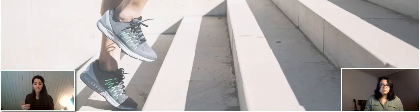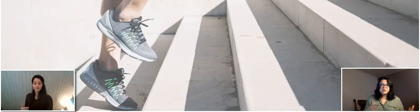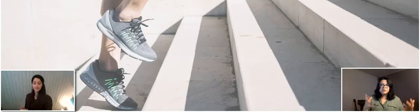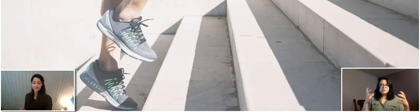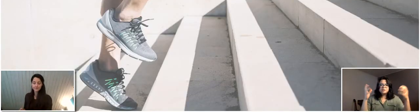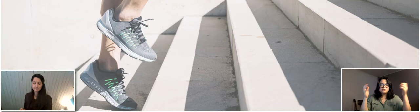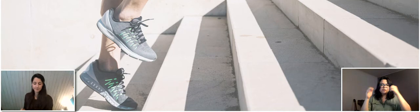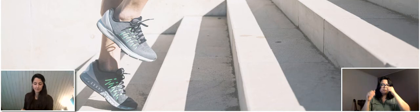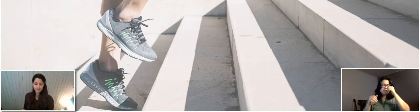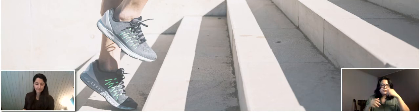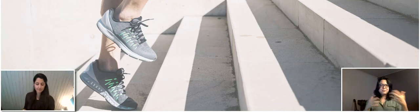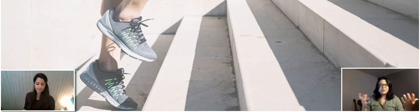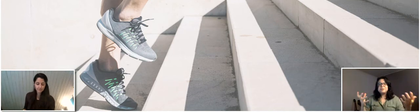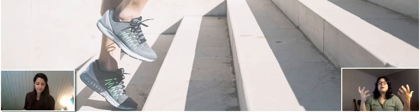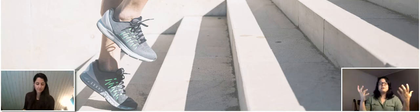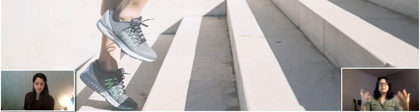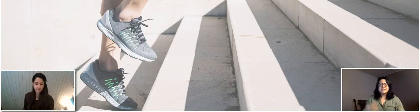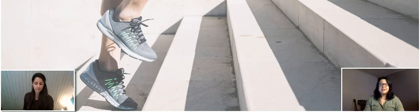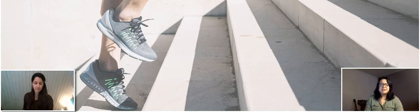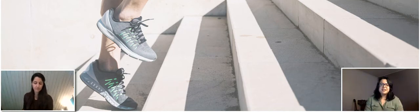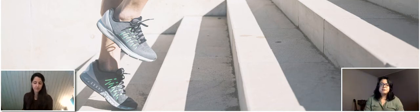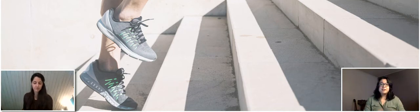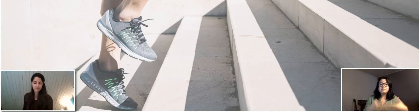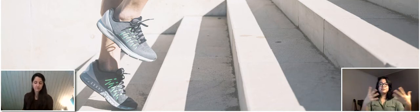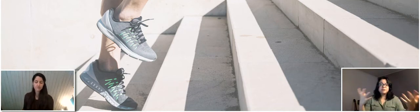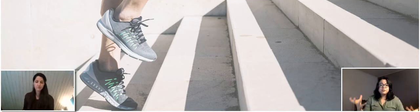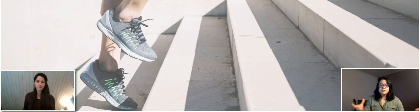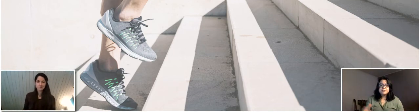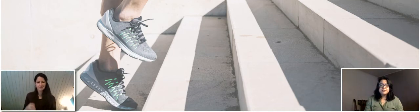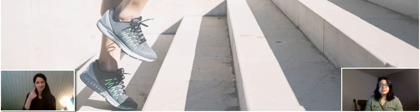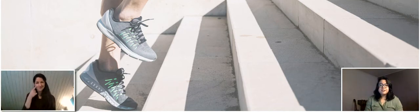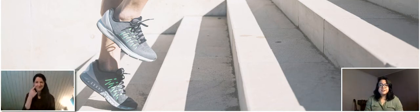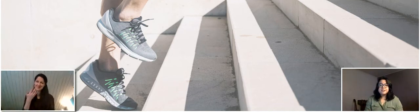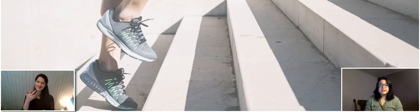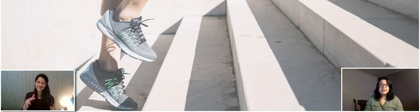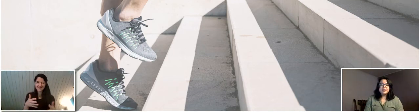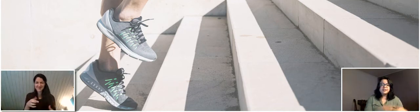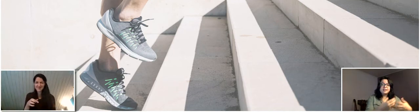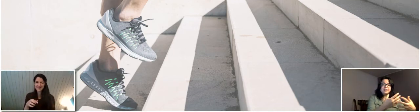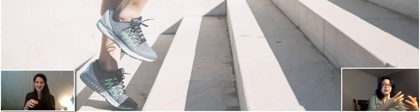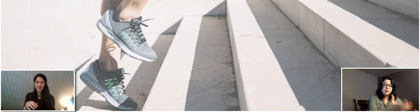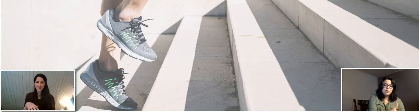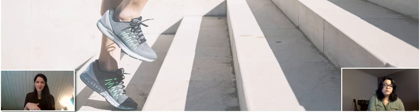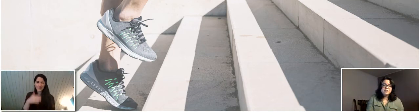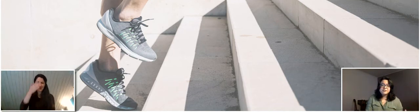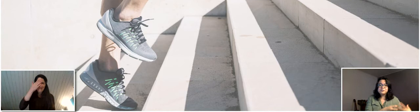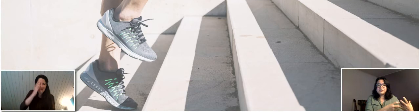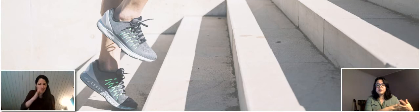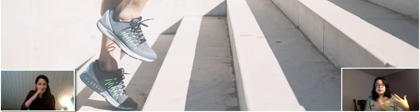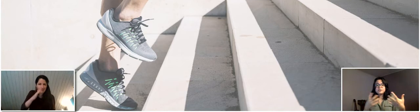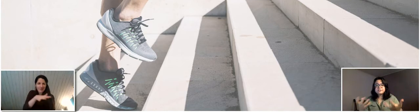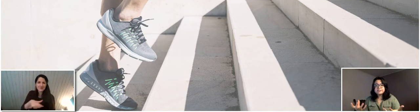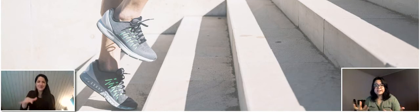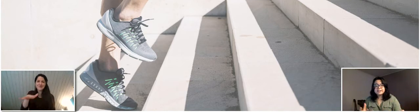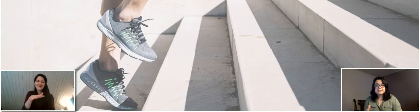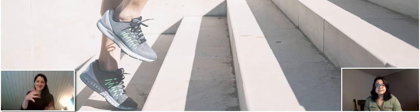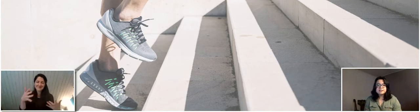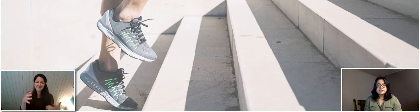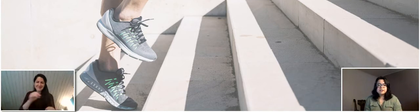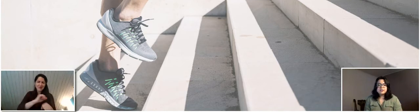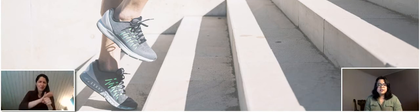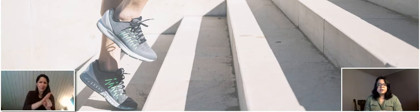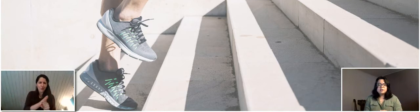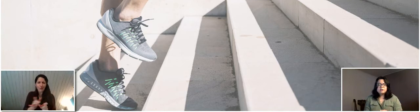parece como medio sombrío el panorama, ¿verdad? De que la inflamación y la COVID, y si no es la COVID es el